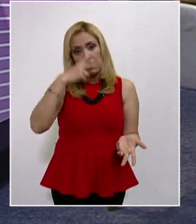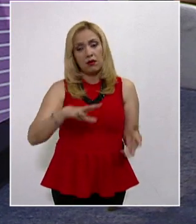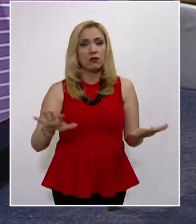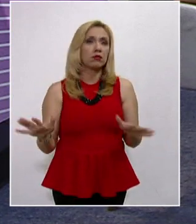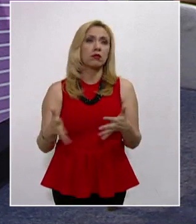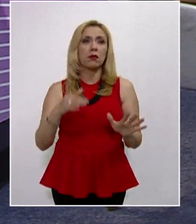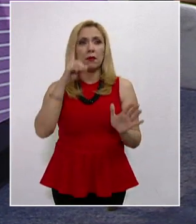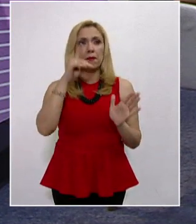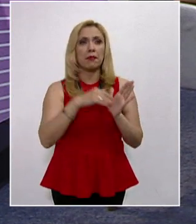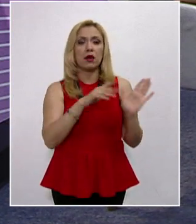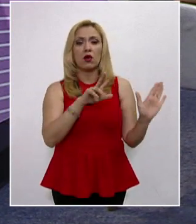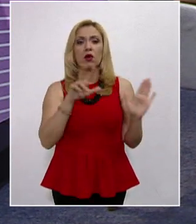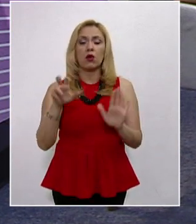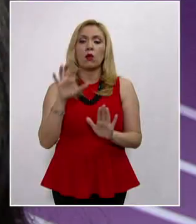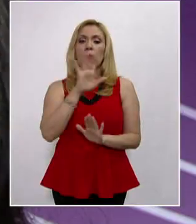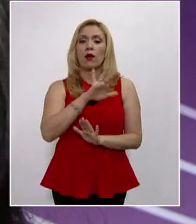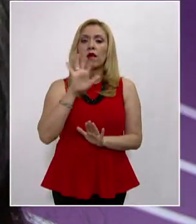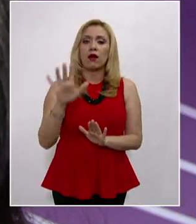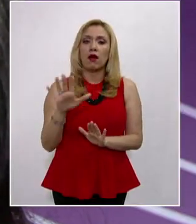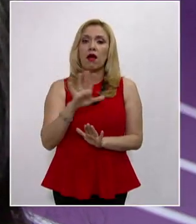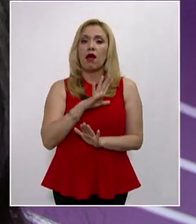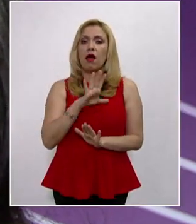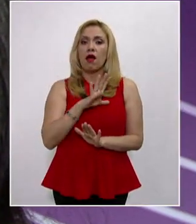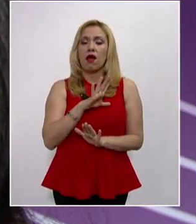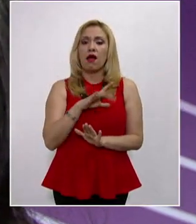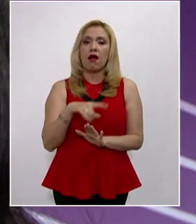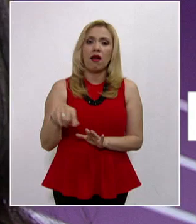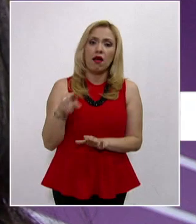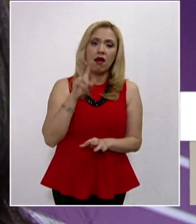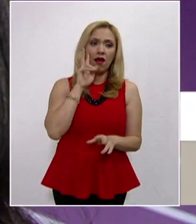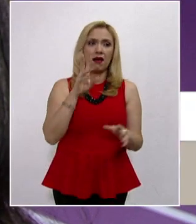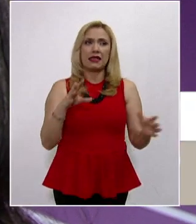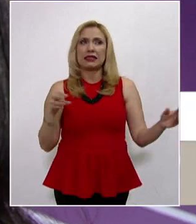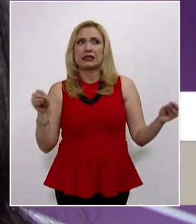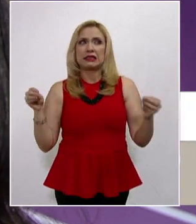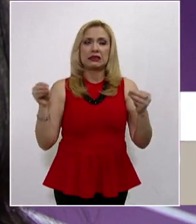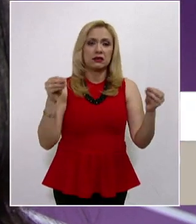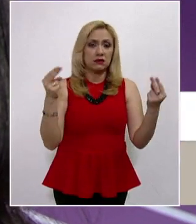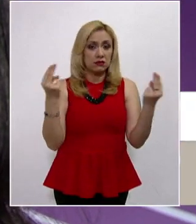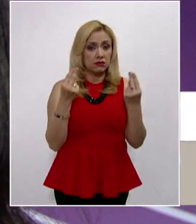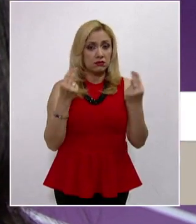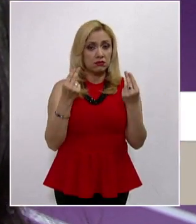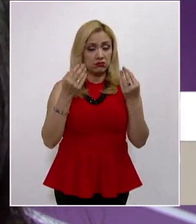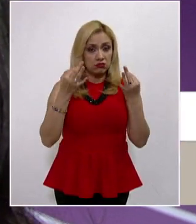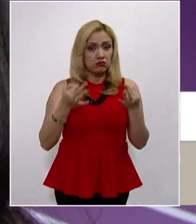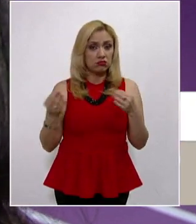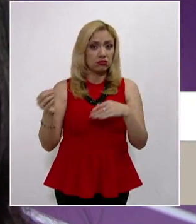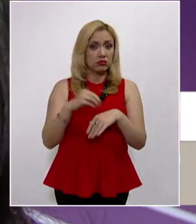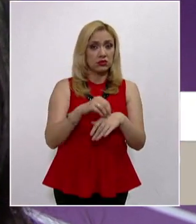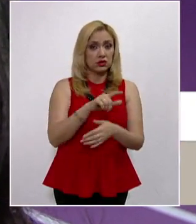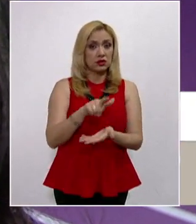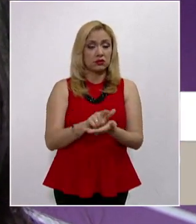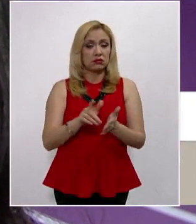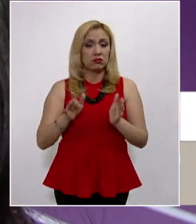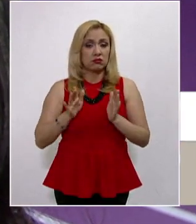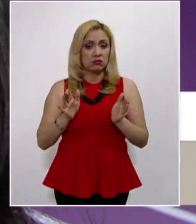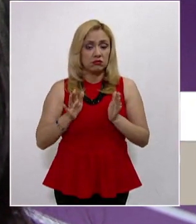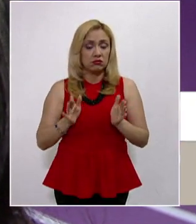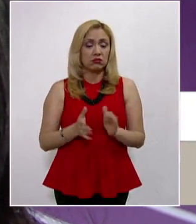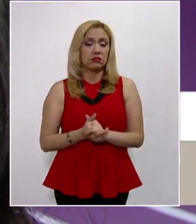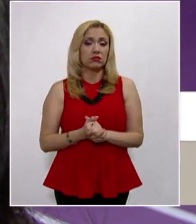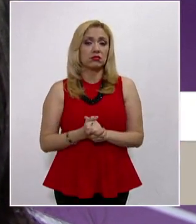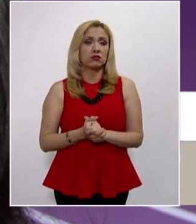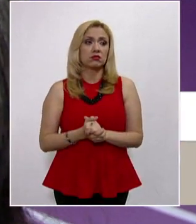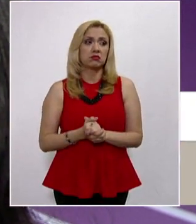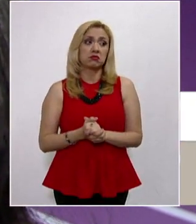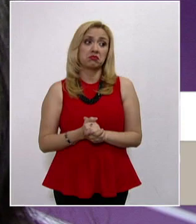menos desde 1855 tenemos ya un debate bastante intenso sobre la necesidad de acotar el foro militar. De hecho, a la par del foro